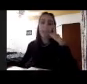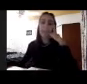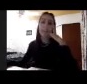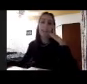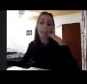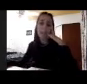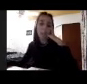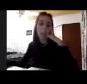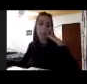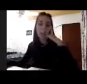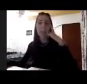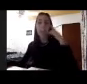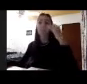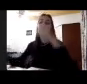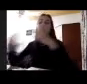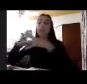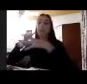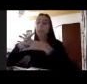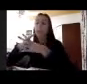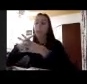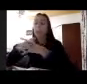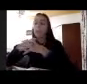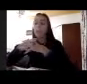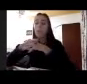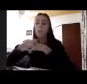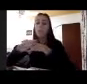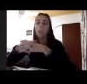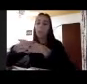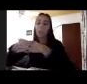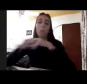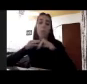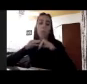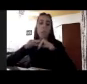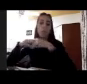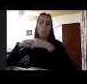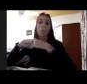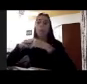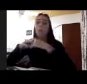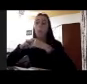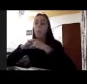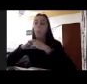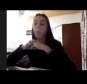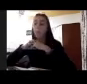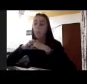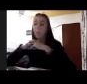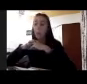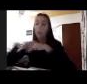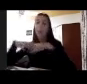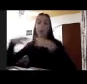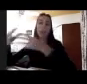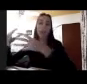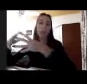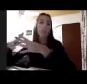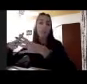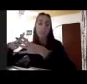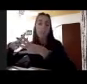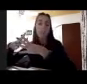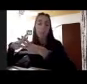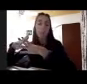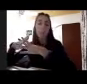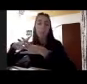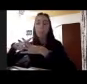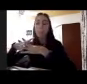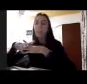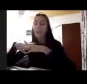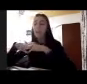esta integralidad a la ciudad? Pensar no solo en nuestro proyecto, sino en cómo podemos mejorar ese sitio que